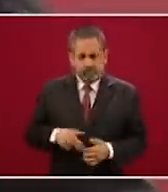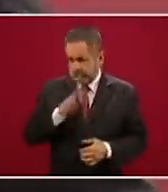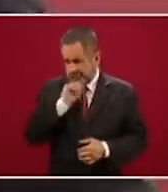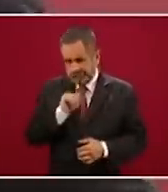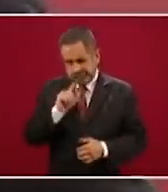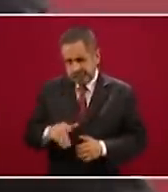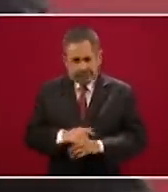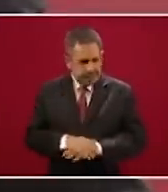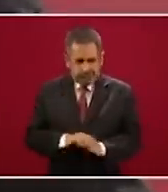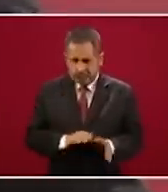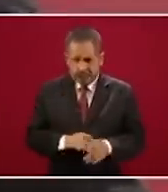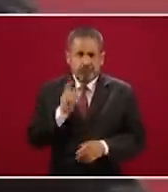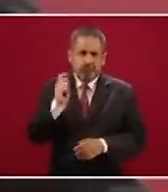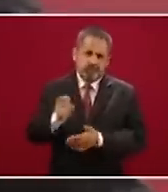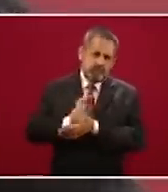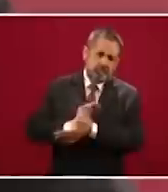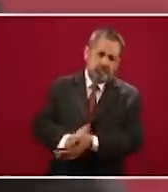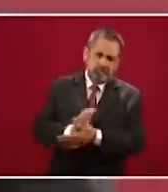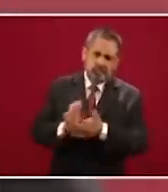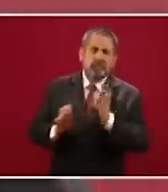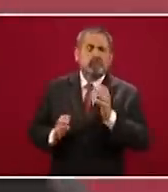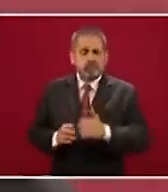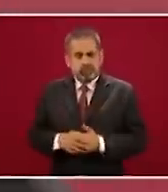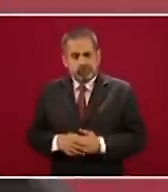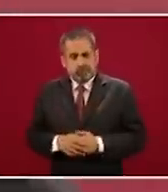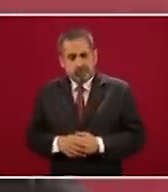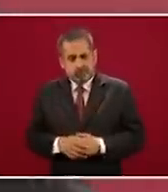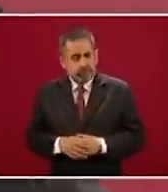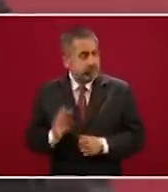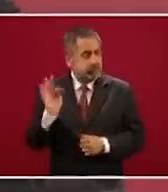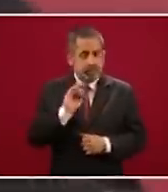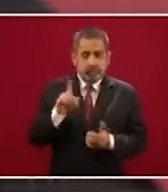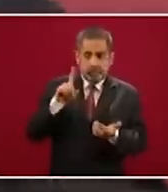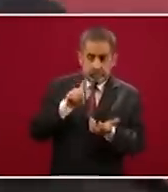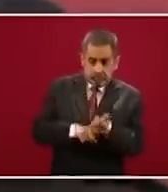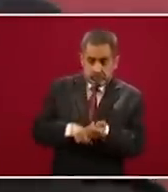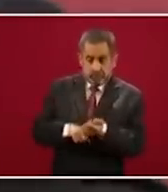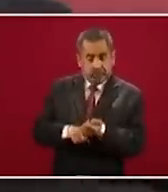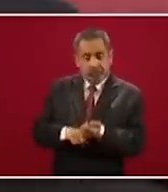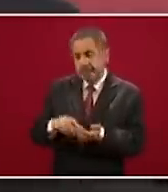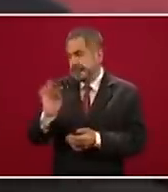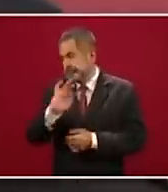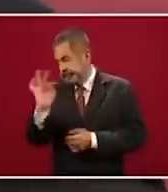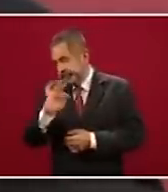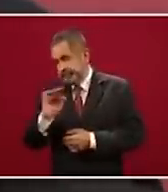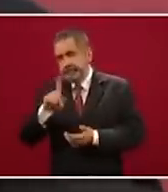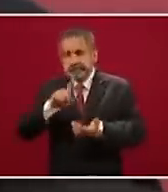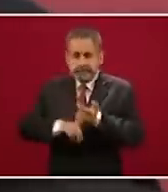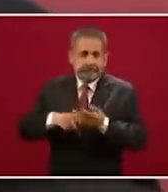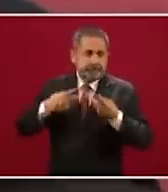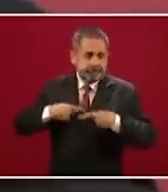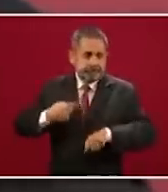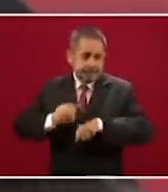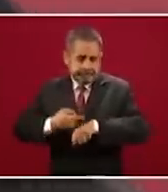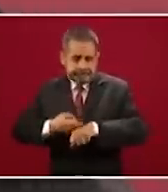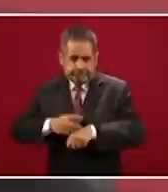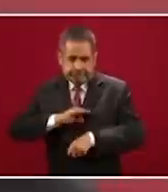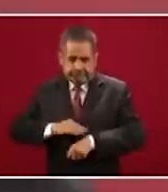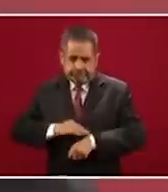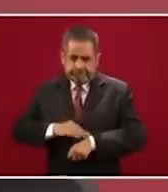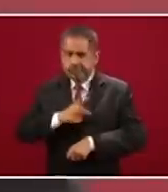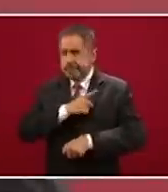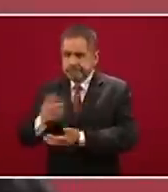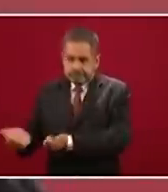humanos, eso es discriminatorio. Además, si había problemas, si estaban infectados, pues había